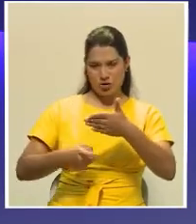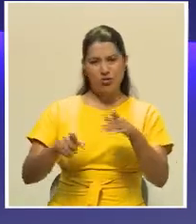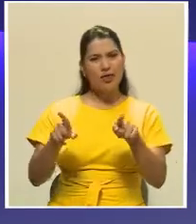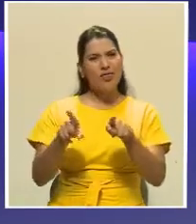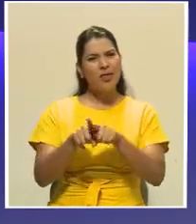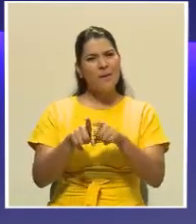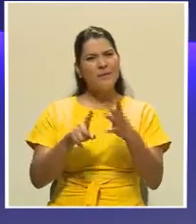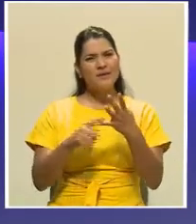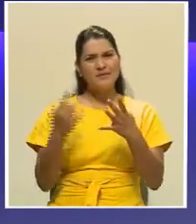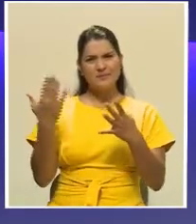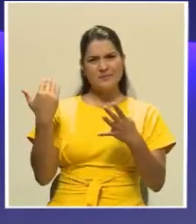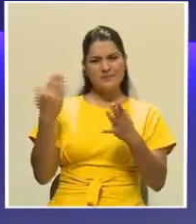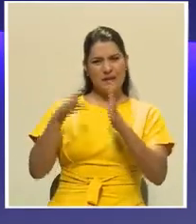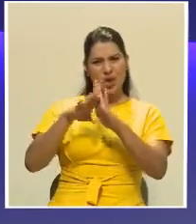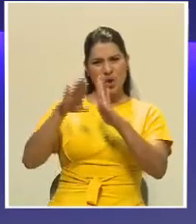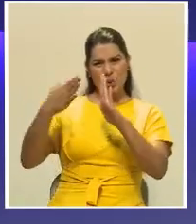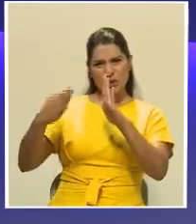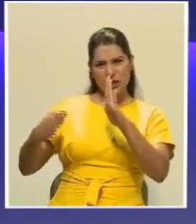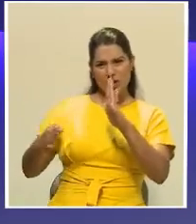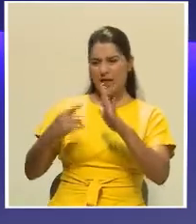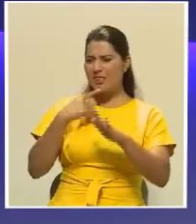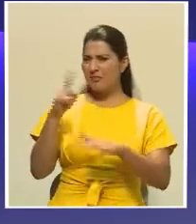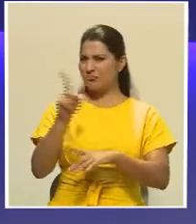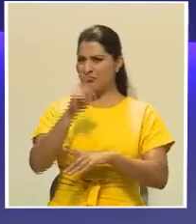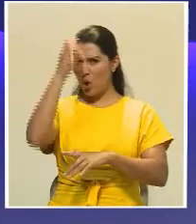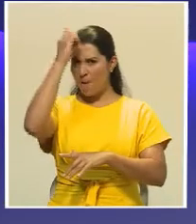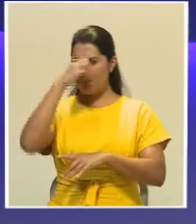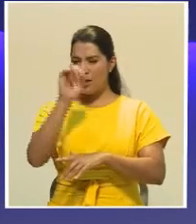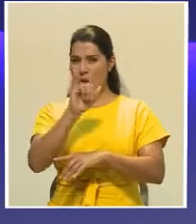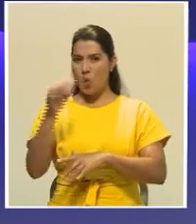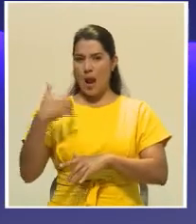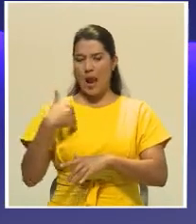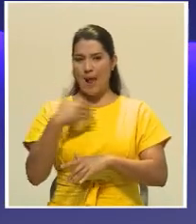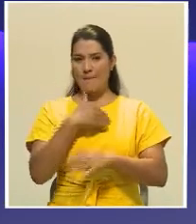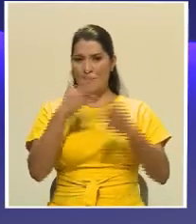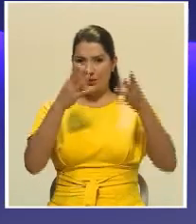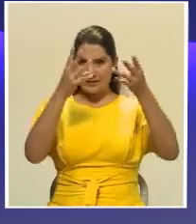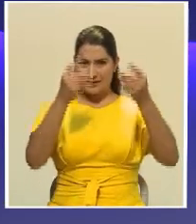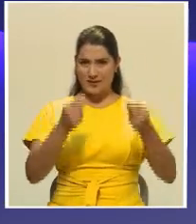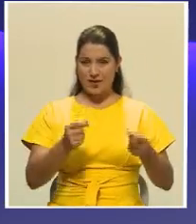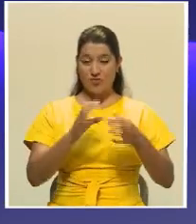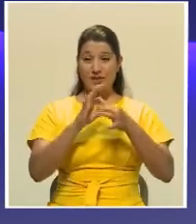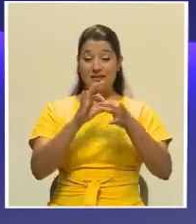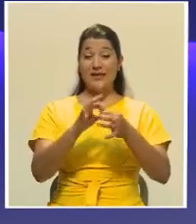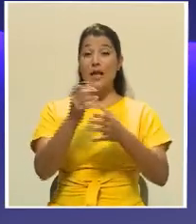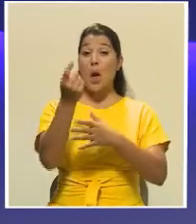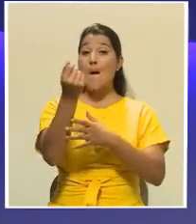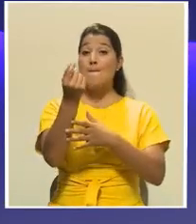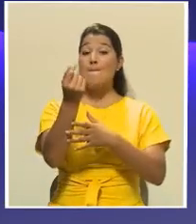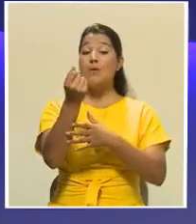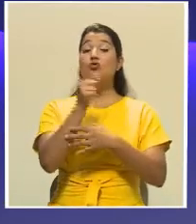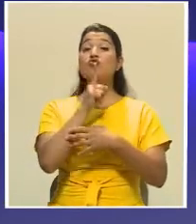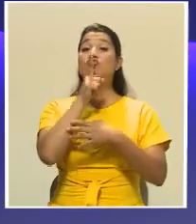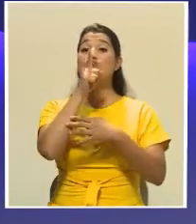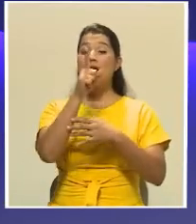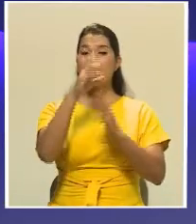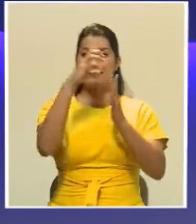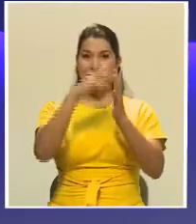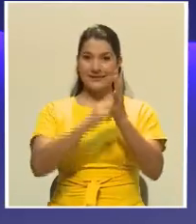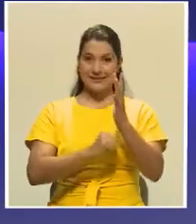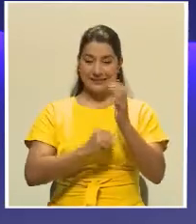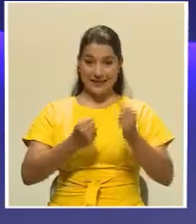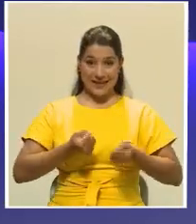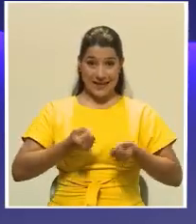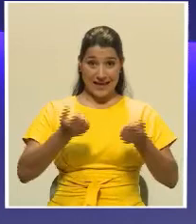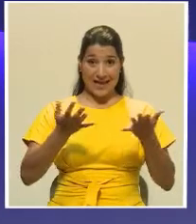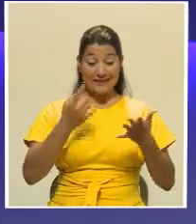días contradijo al ministro de Hacienda sobre cuál era el monto real del recorte de gastos que se